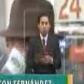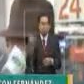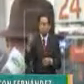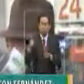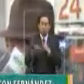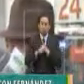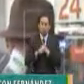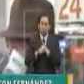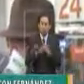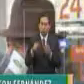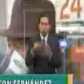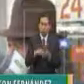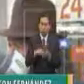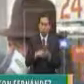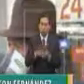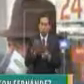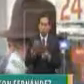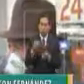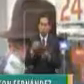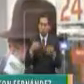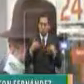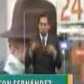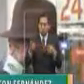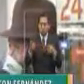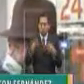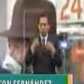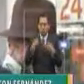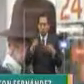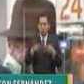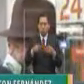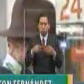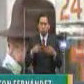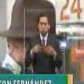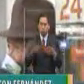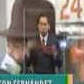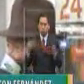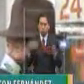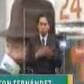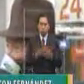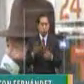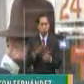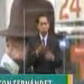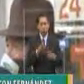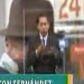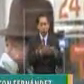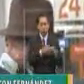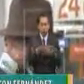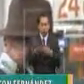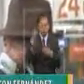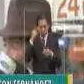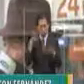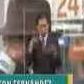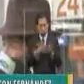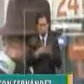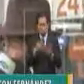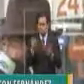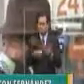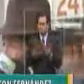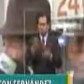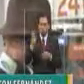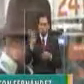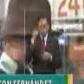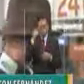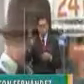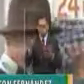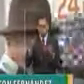campaña, hizo un lanzamiento antipartidos, antisistema, dijo que iba a tener un gobierno,